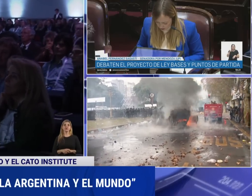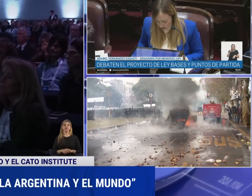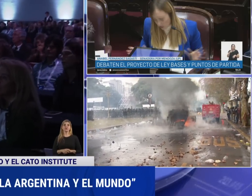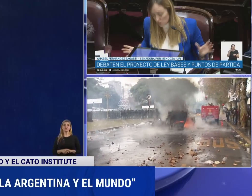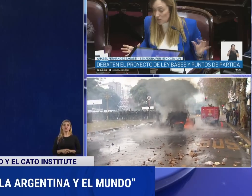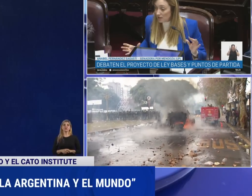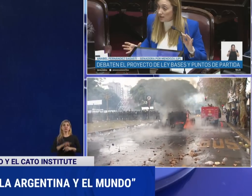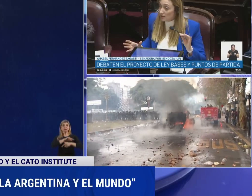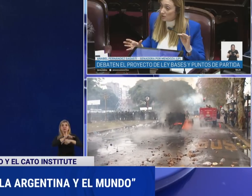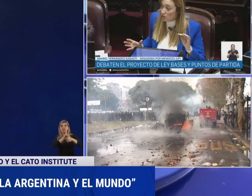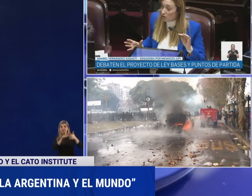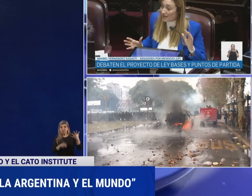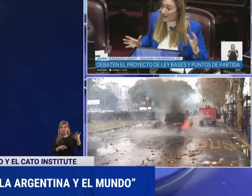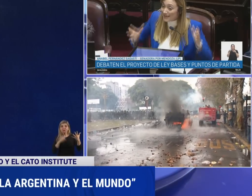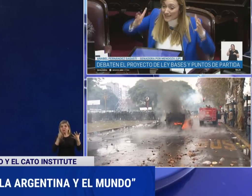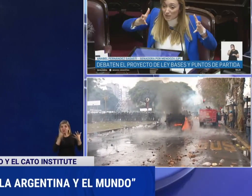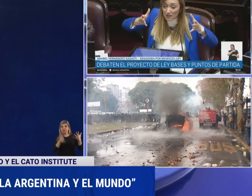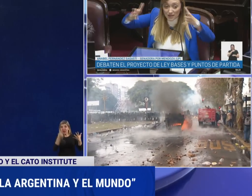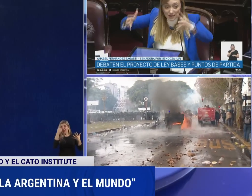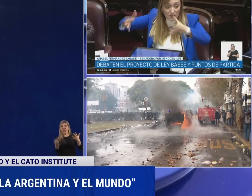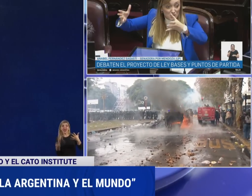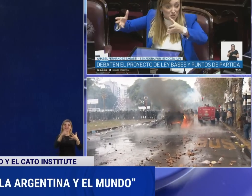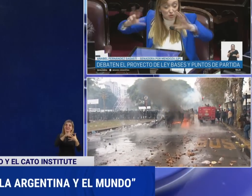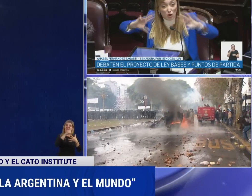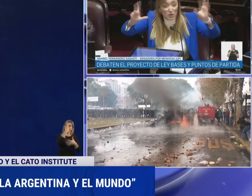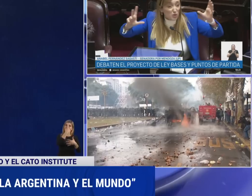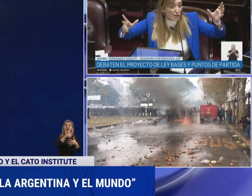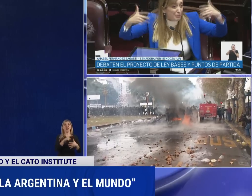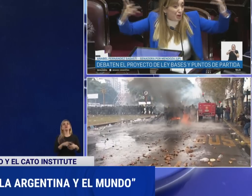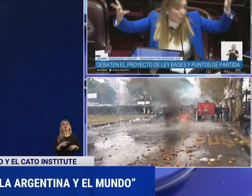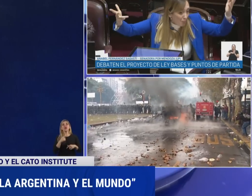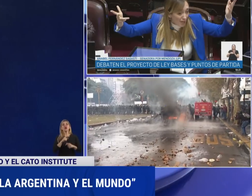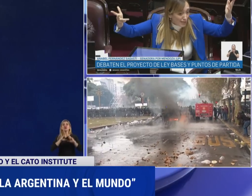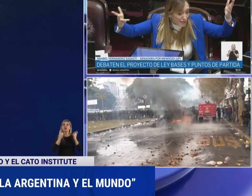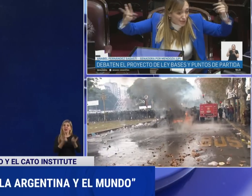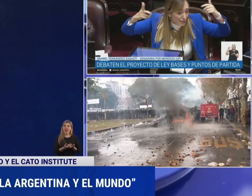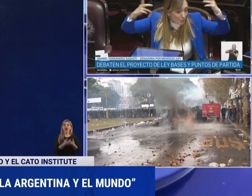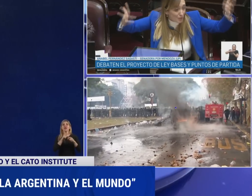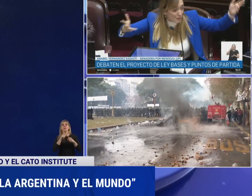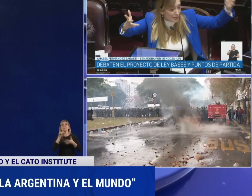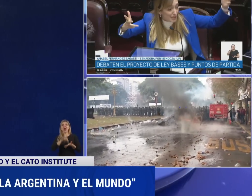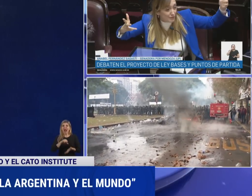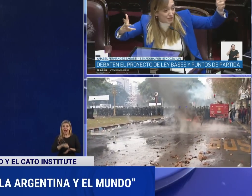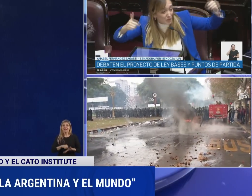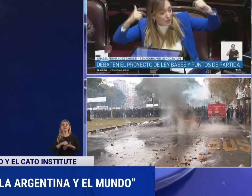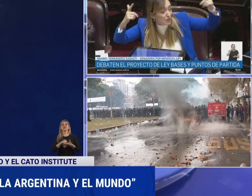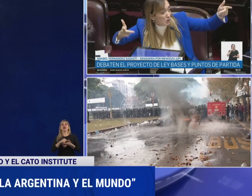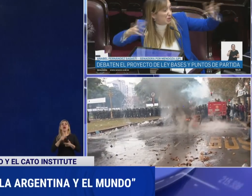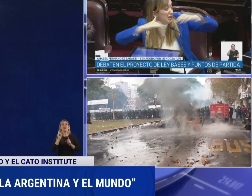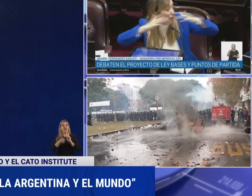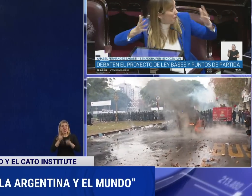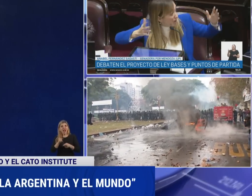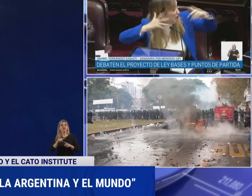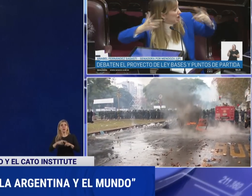Por todo esto, volviendo a mi idea inicial, hoy como sociedad, como país y como dirigencia política, estamos ante una